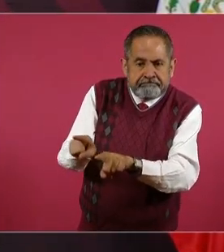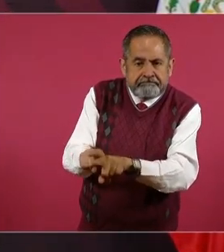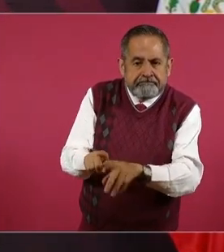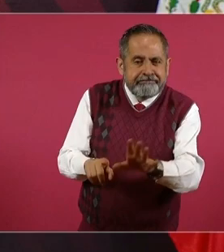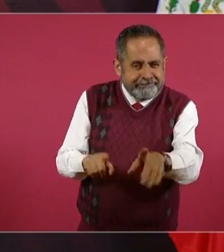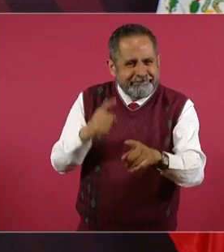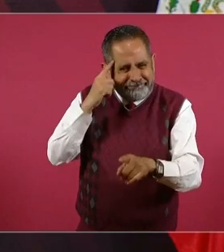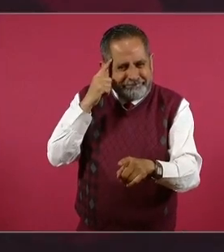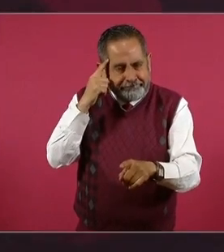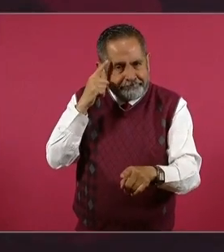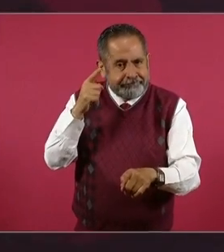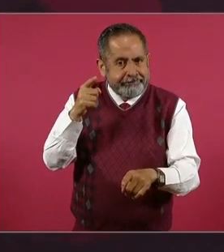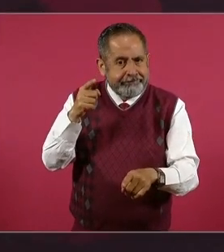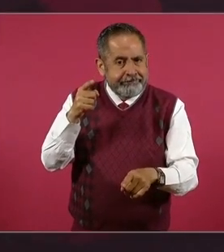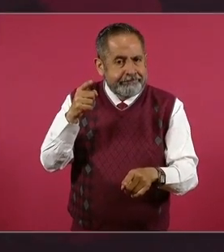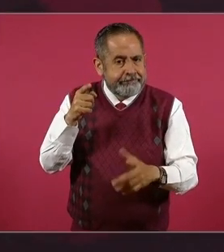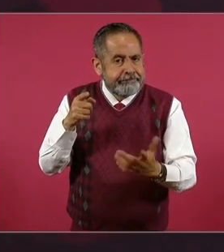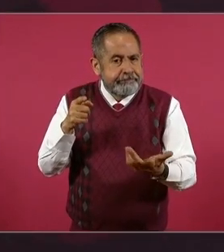que era de las